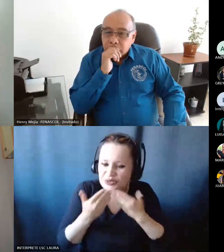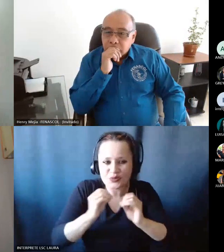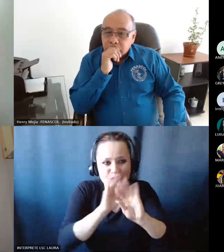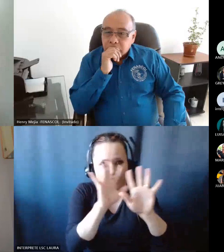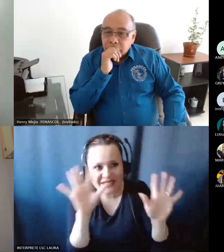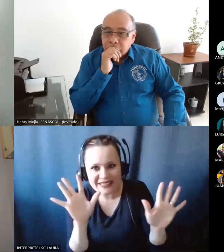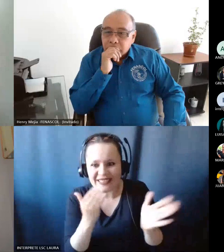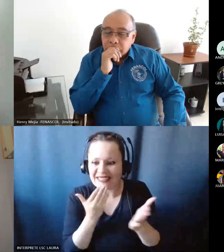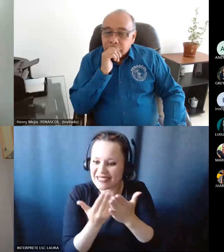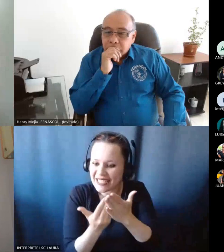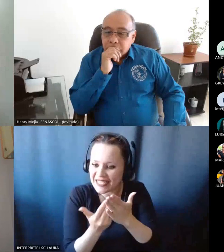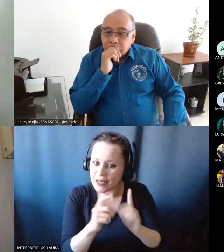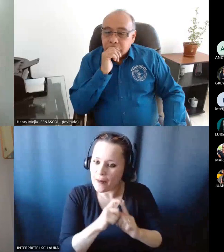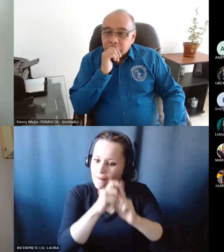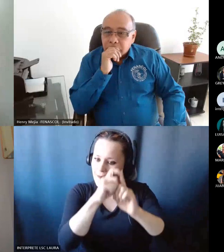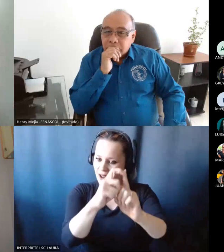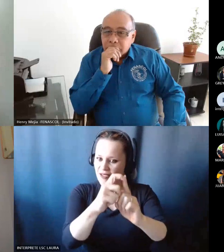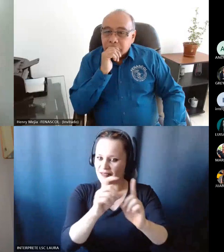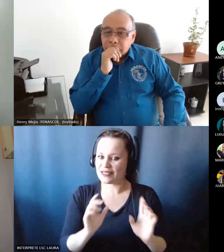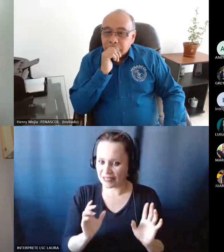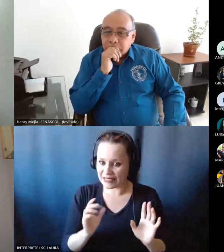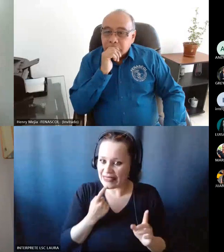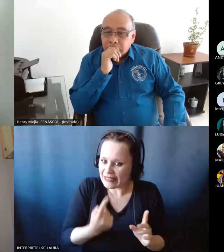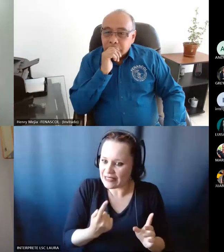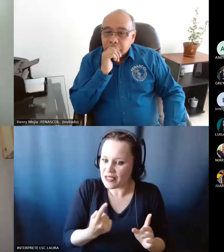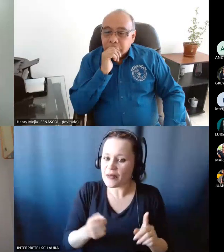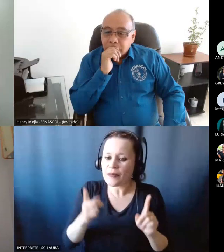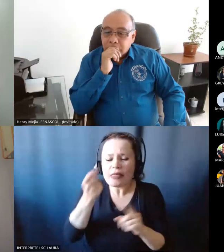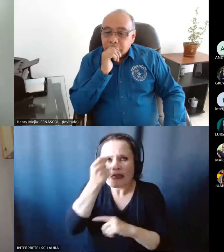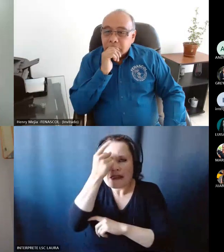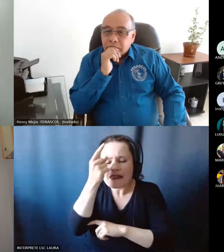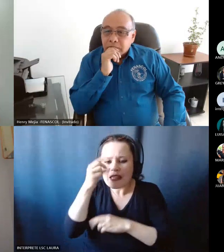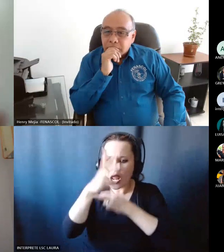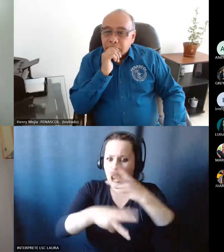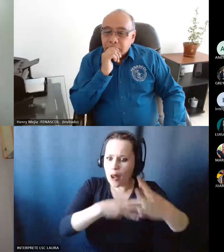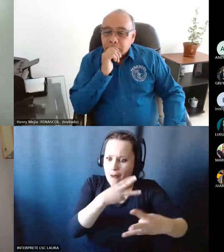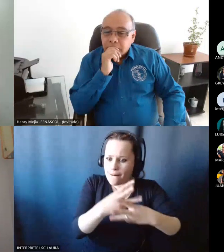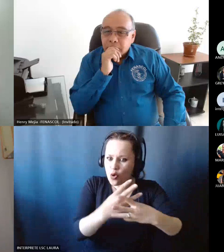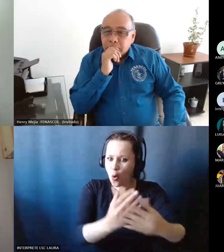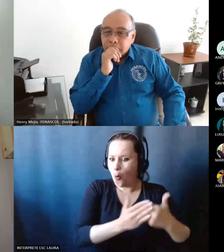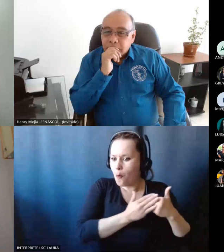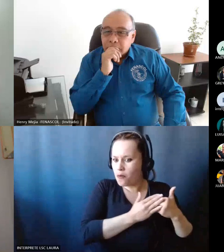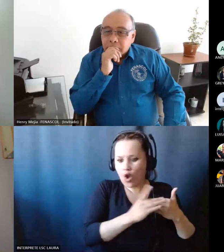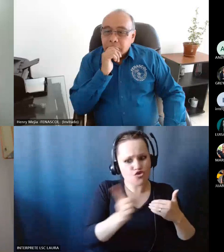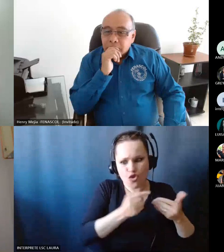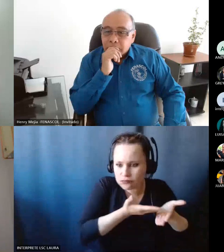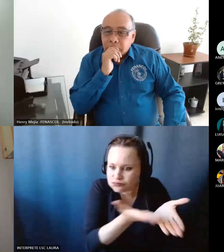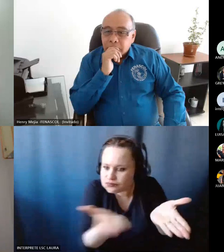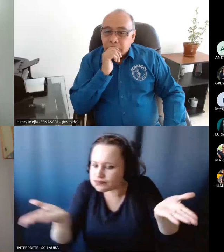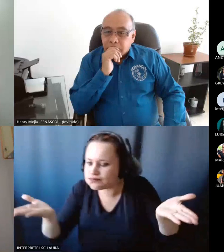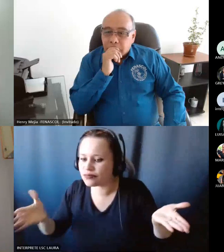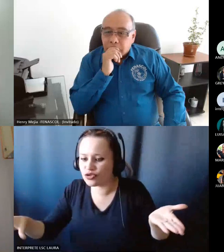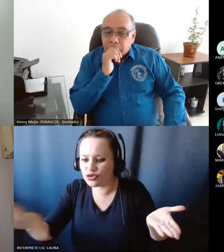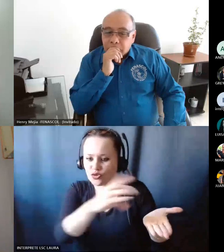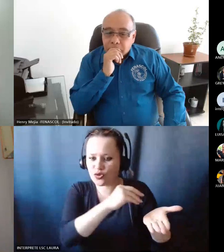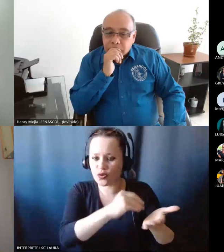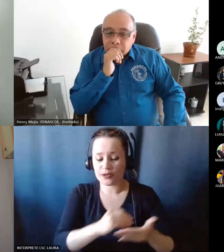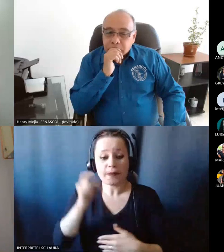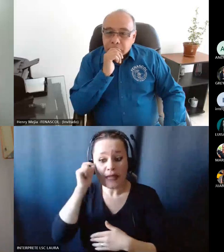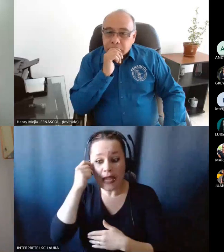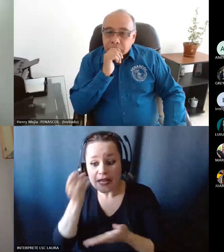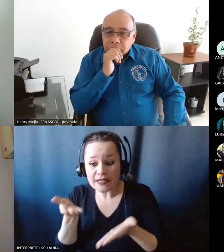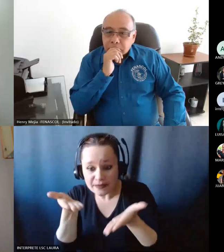Gracias es es entender que el mundo es para todos y de todos Entonces estamos muy de acuerdo contigo Henry